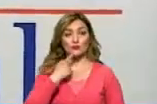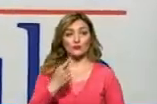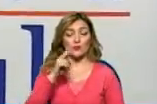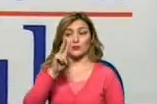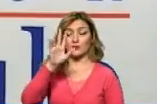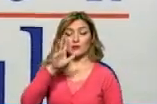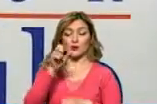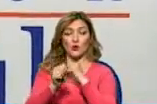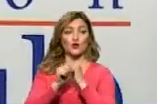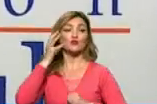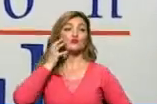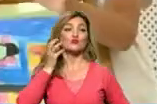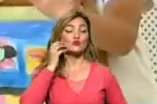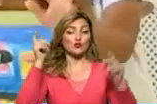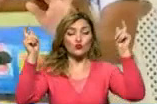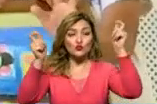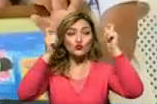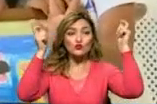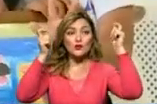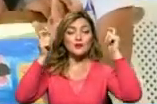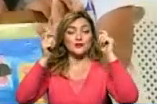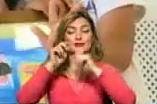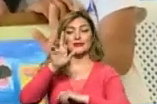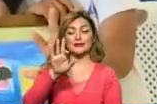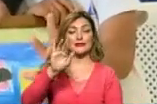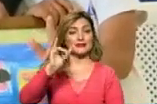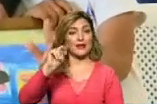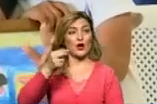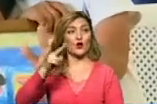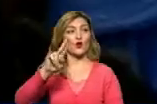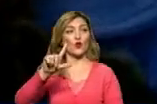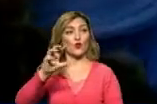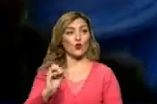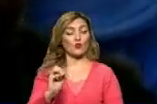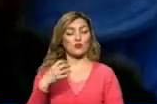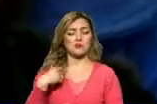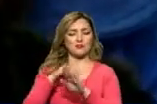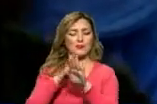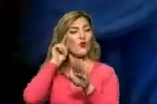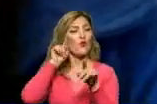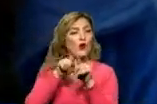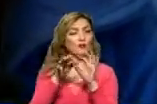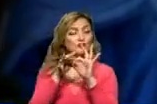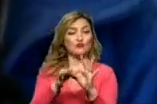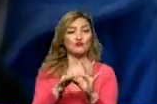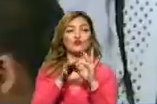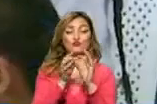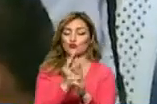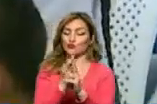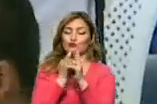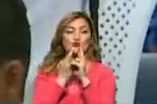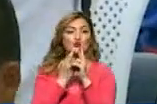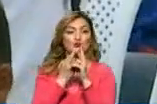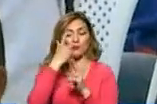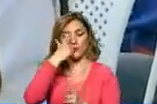los 25 años de experiencia de la Fundación El Triángulo son una garantía para que este acuerdo de cooperación tenga resultados